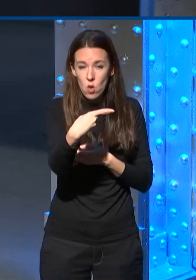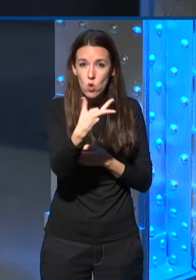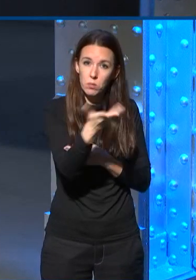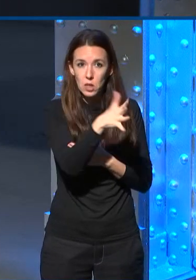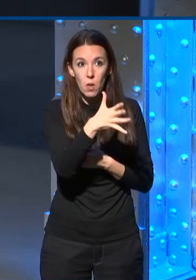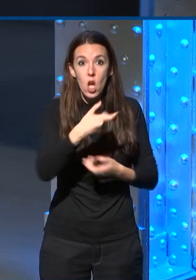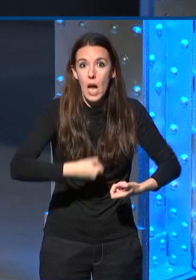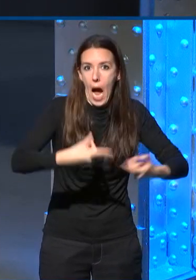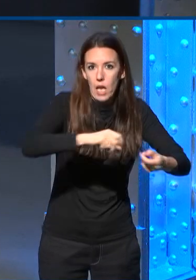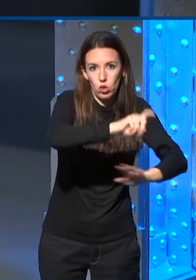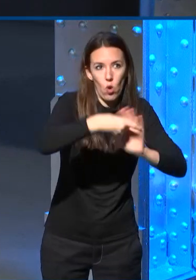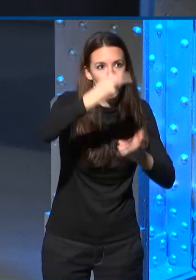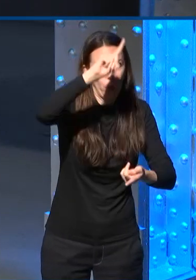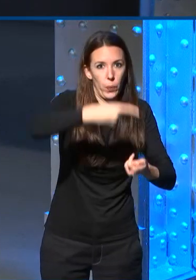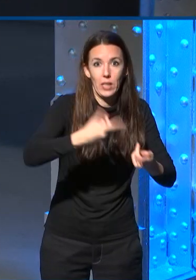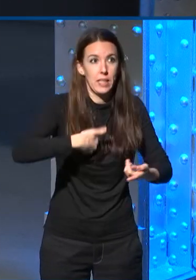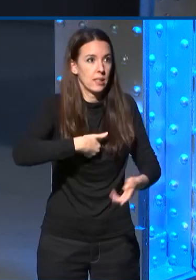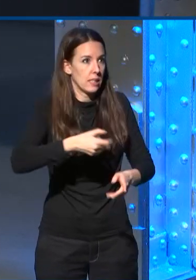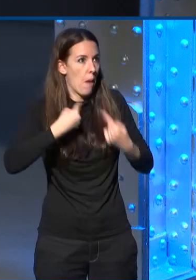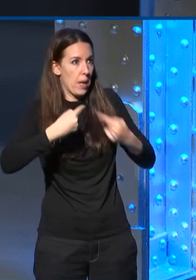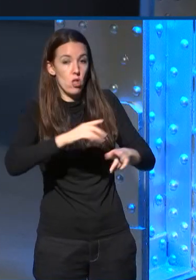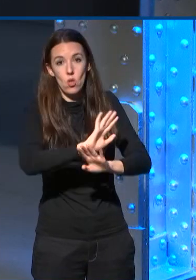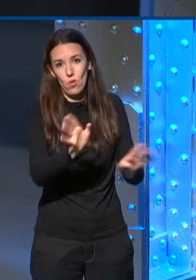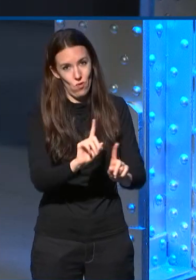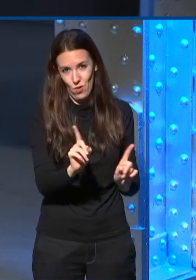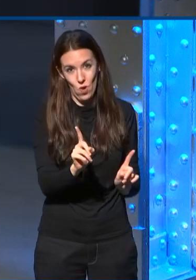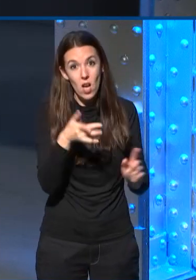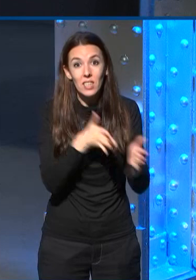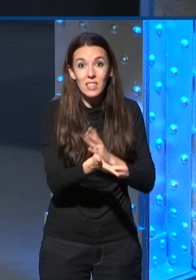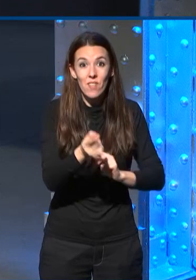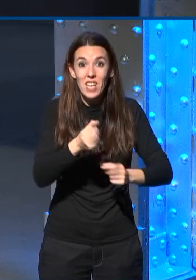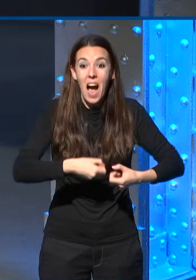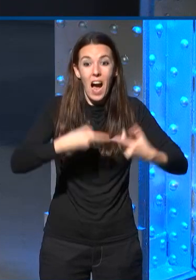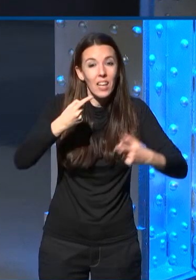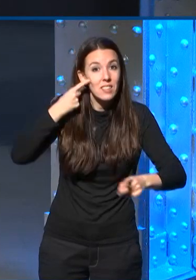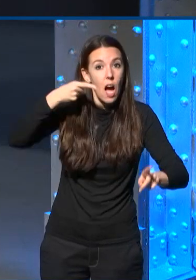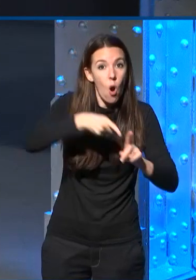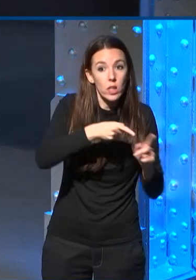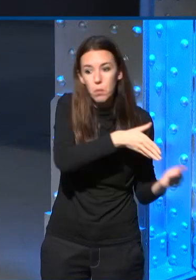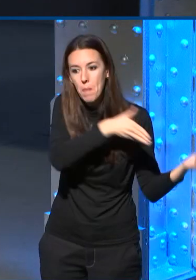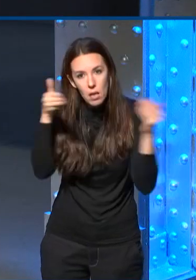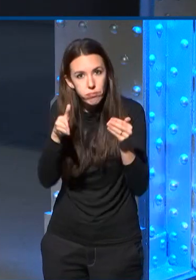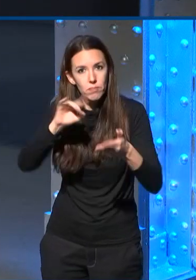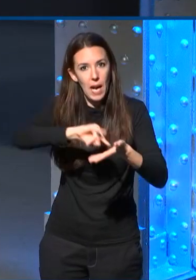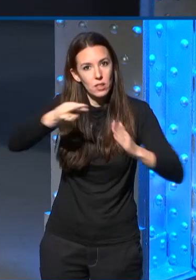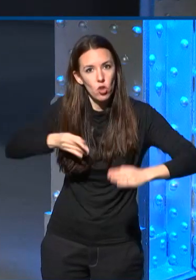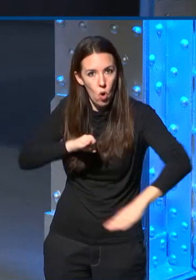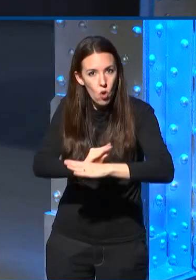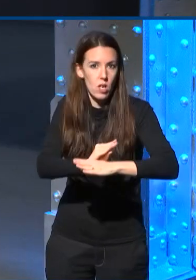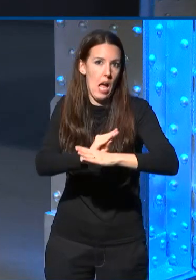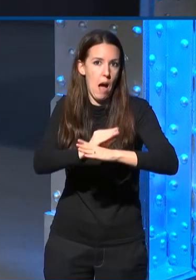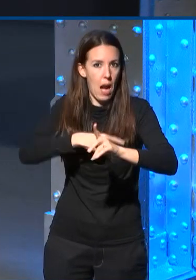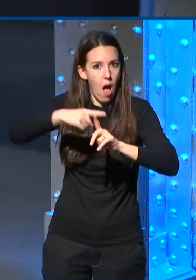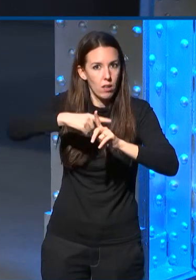uno gaste 300 millones de euros y ya está y se pierde, no, es dinero que se gasta en subir el nivel tecnológico del país, en muchas